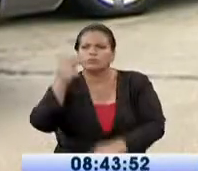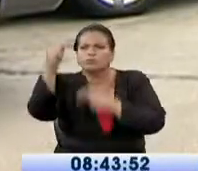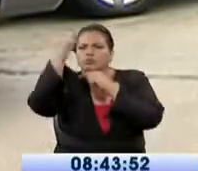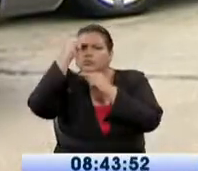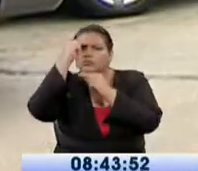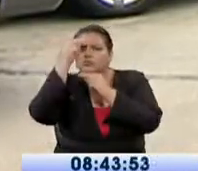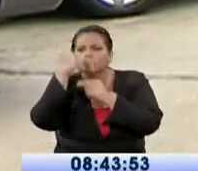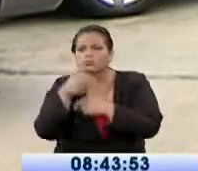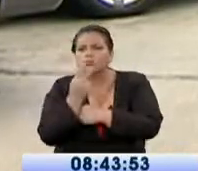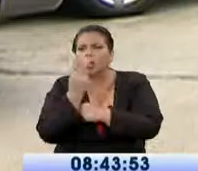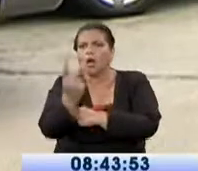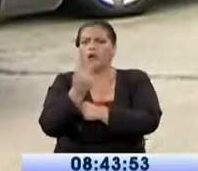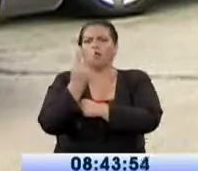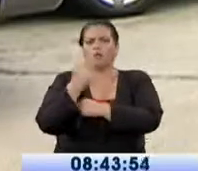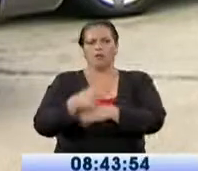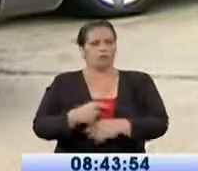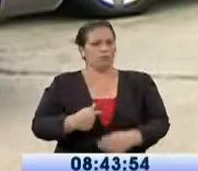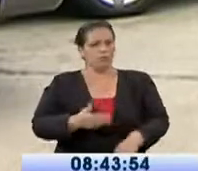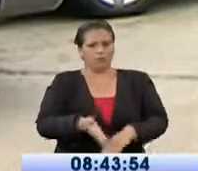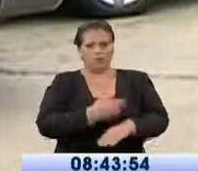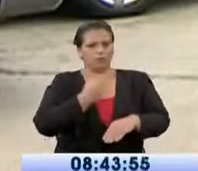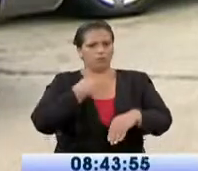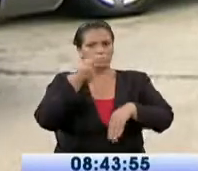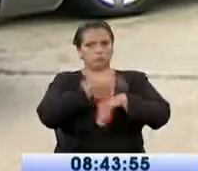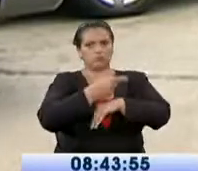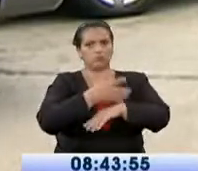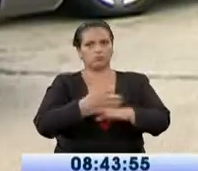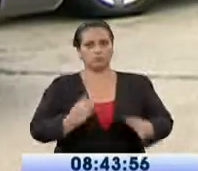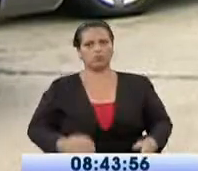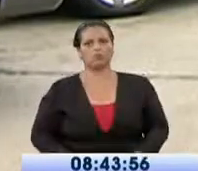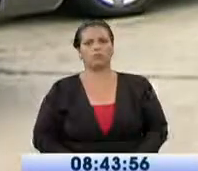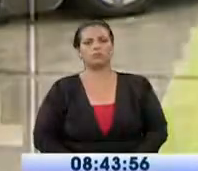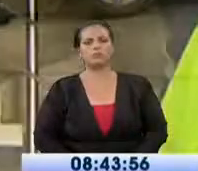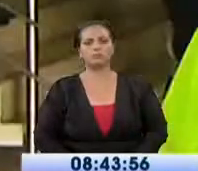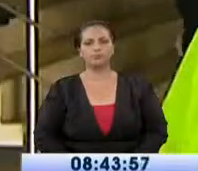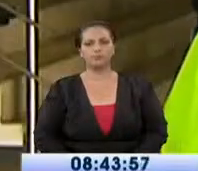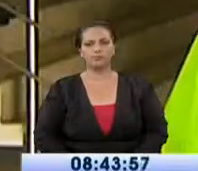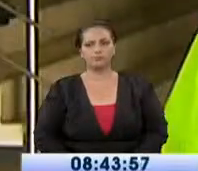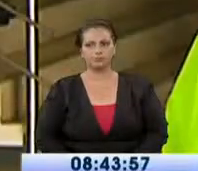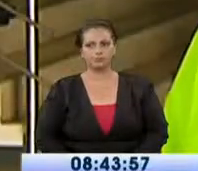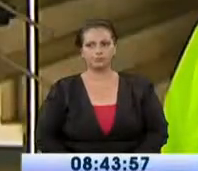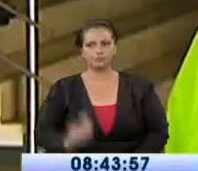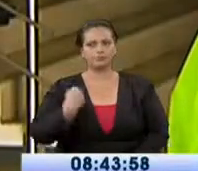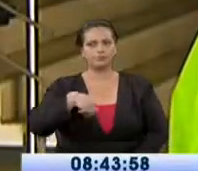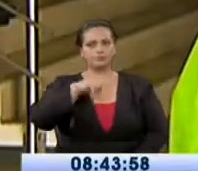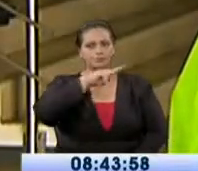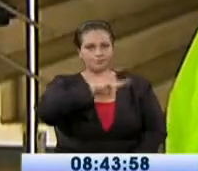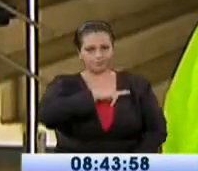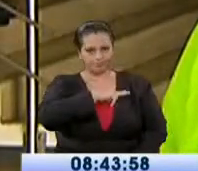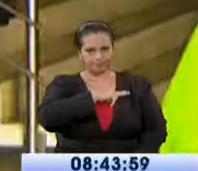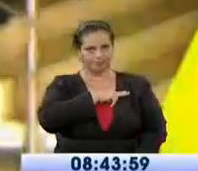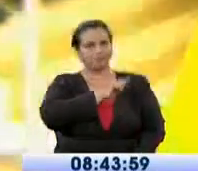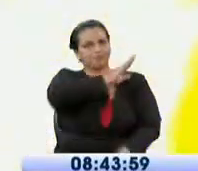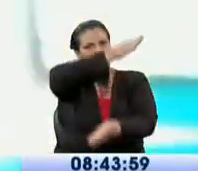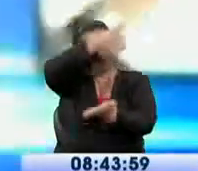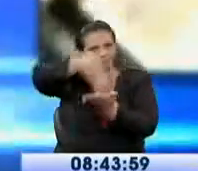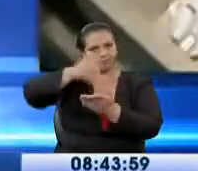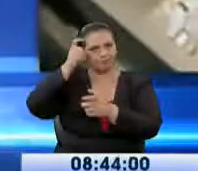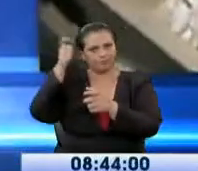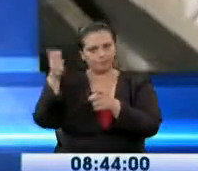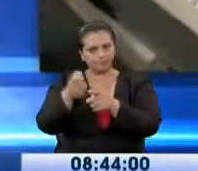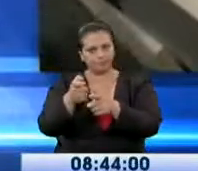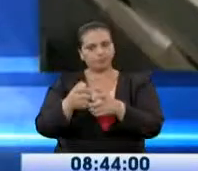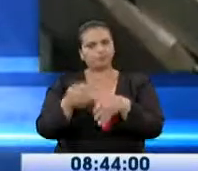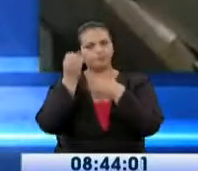inició un trabajo de contrainteligencia que desmontó la operación policial. Nosotros estamos poniendo ante la fiscalía, ante la opinión